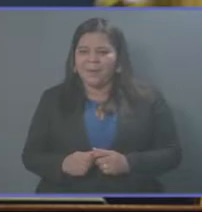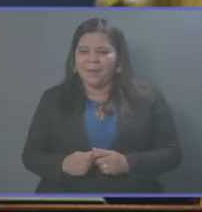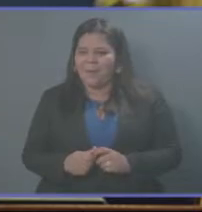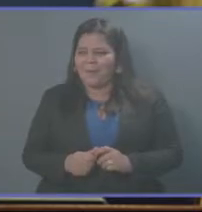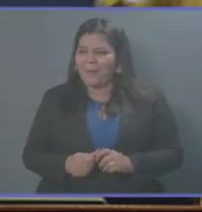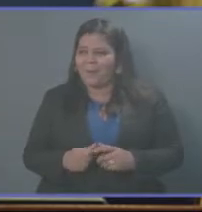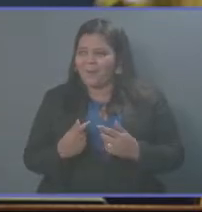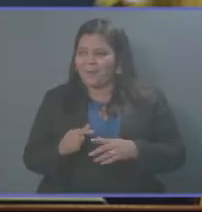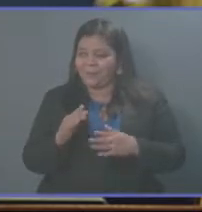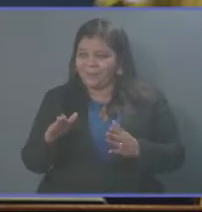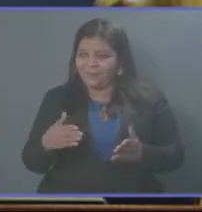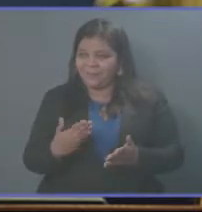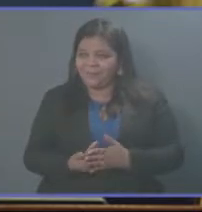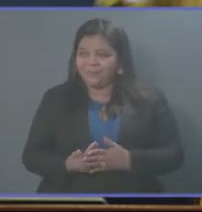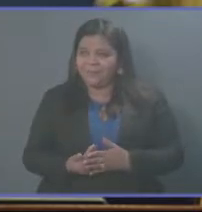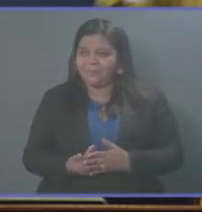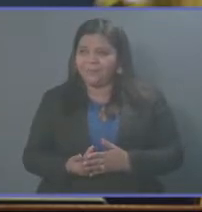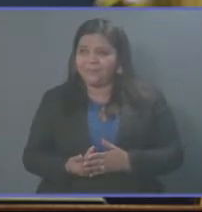al transporte.